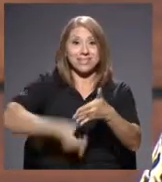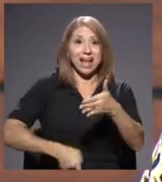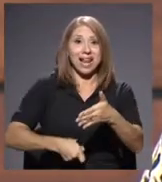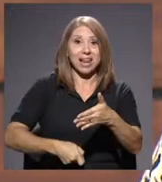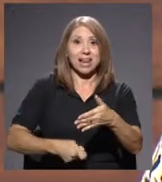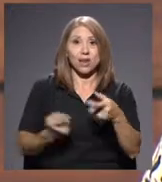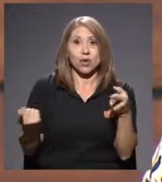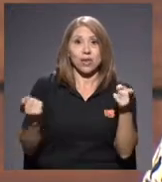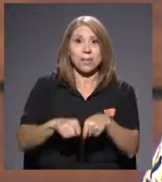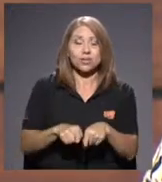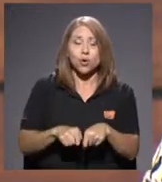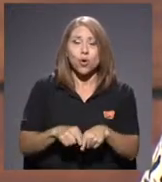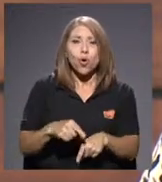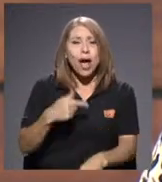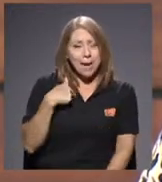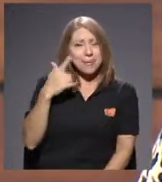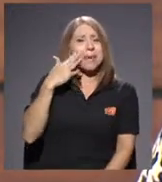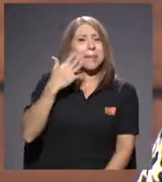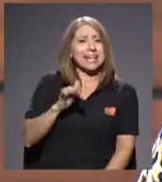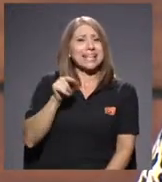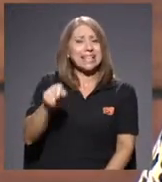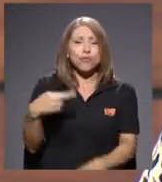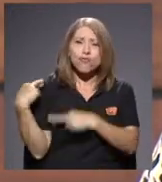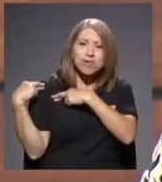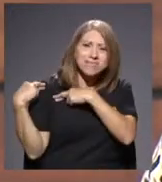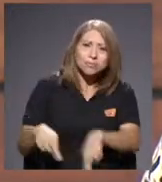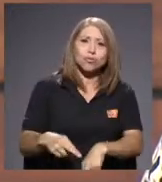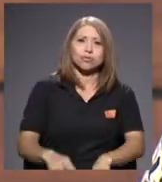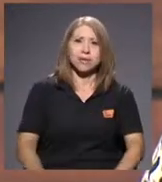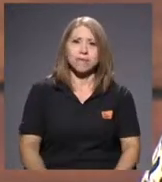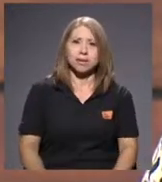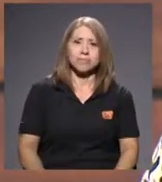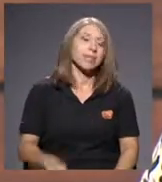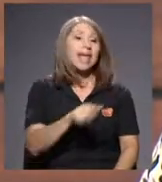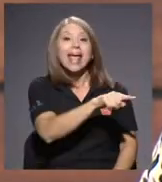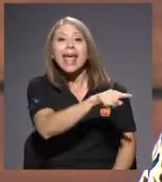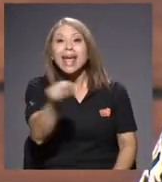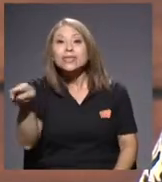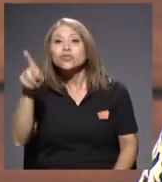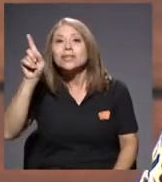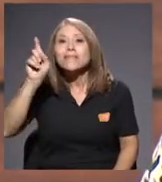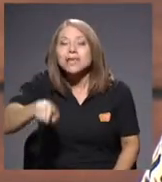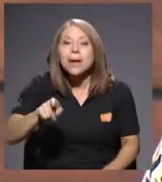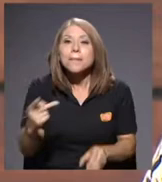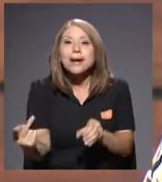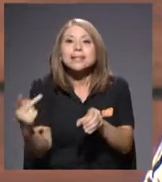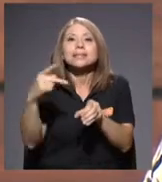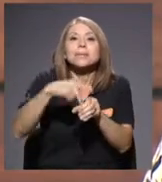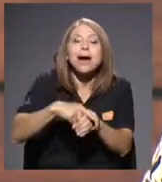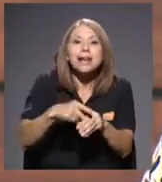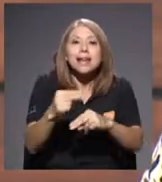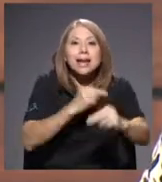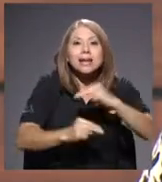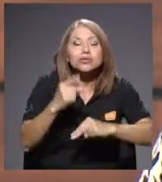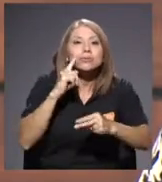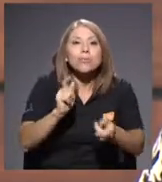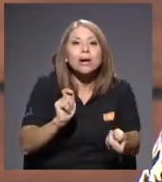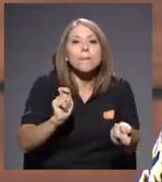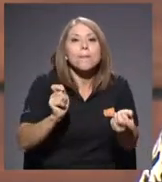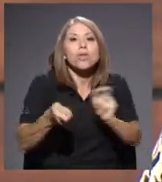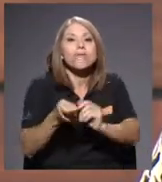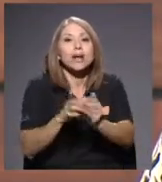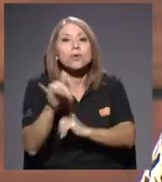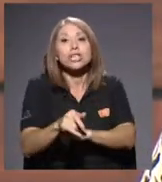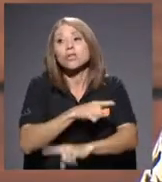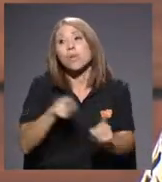una actitud muy irresponsable. Ellos debieron oportunamente haber participado en la negociación para modificar este proyecto, pero